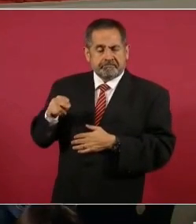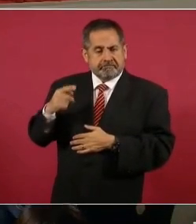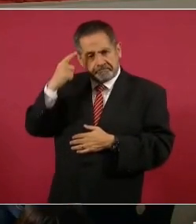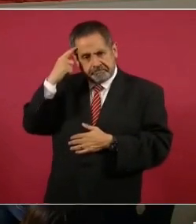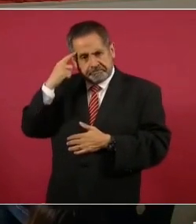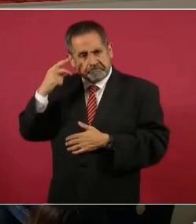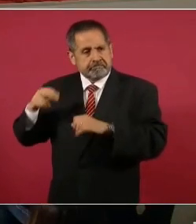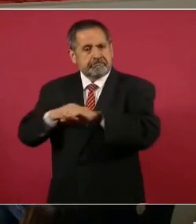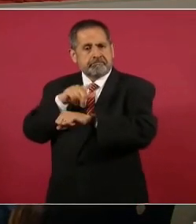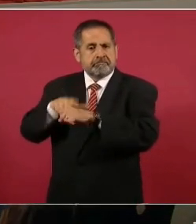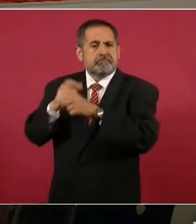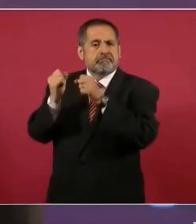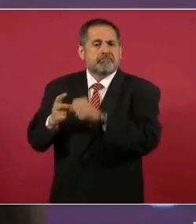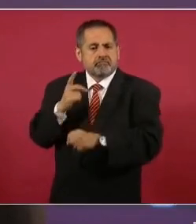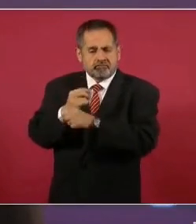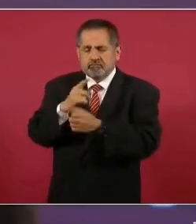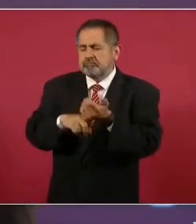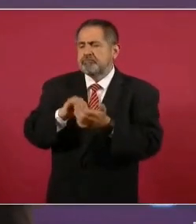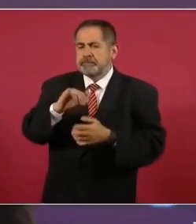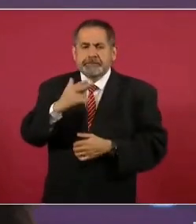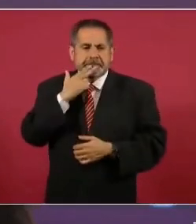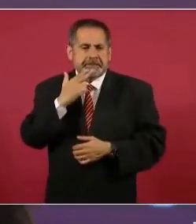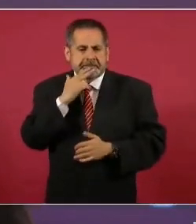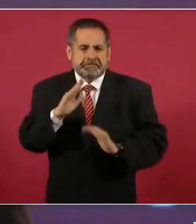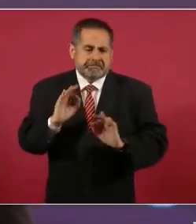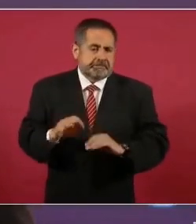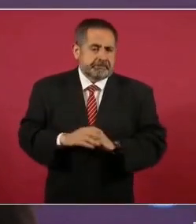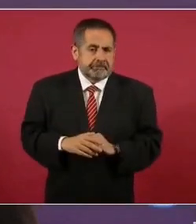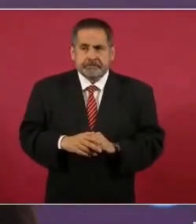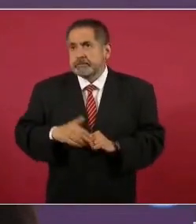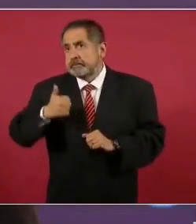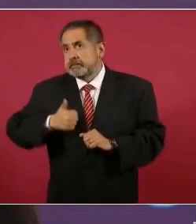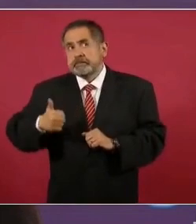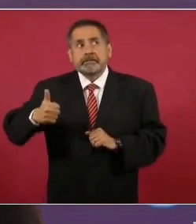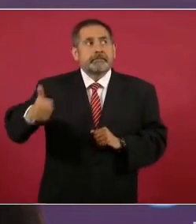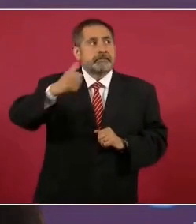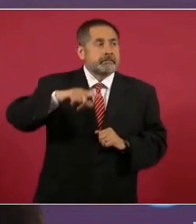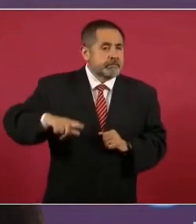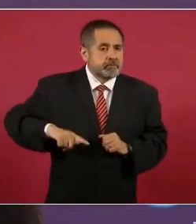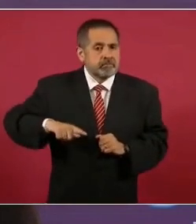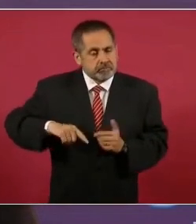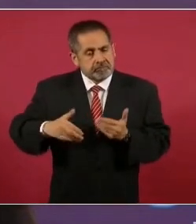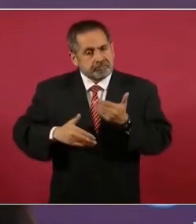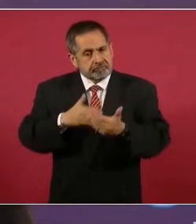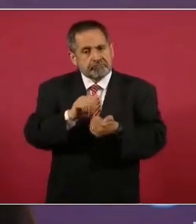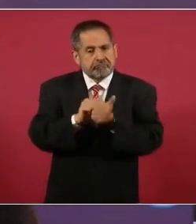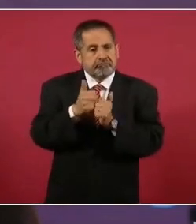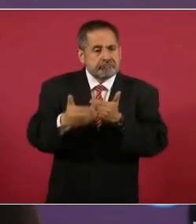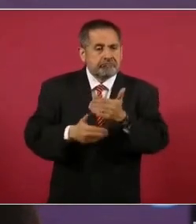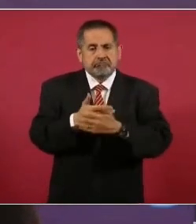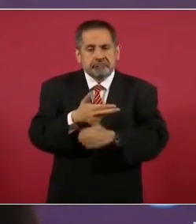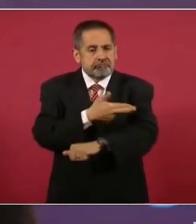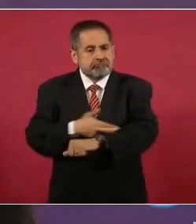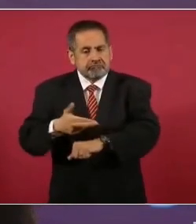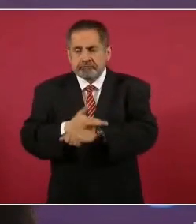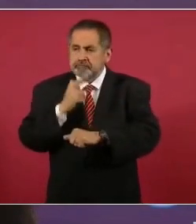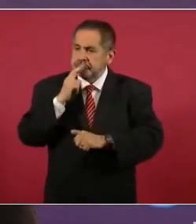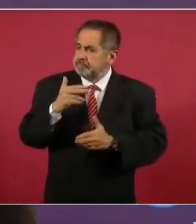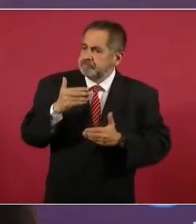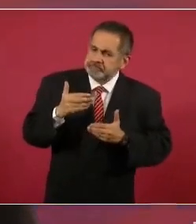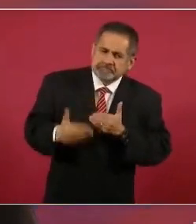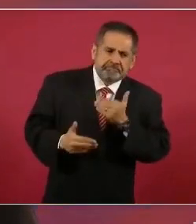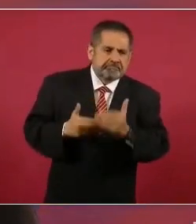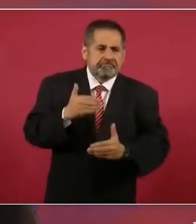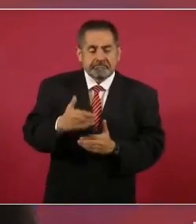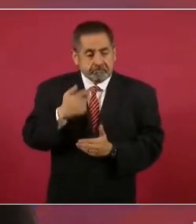funciona cada gobierno y cada dependencia hace su trabajo con retos pero también con avances